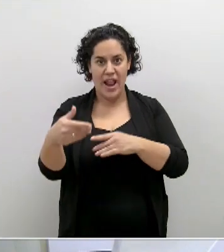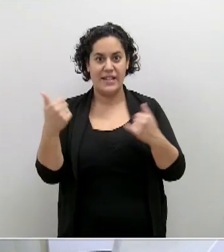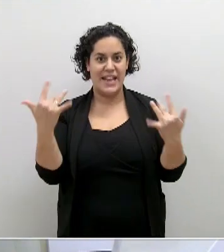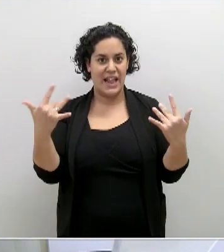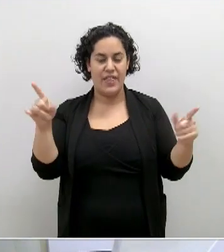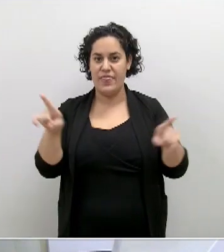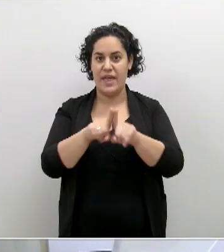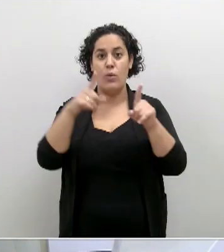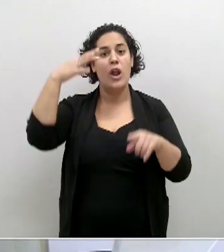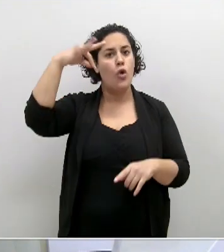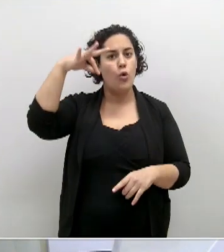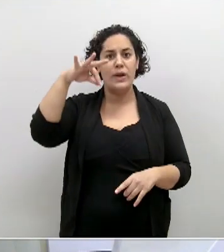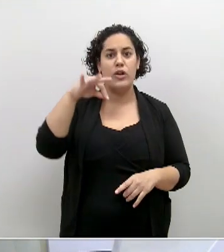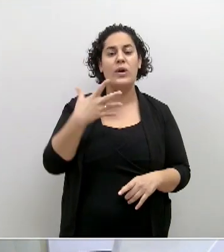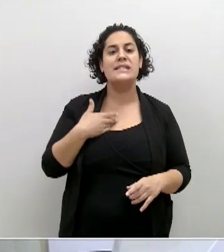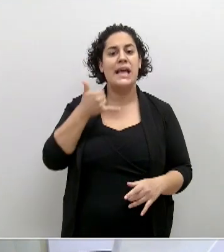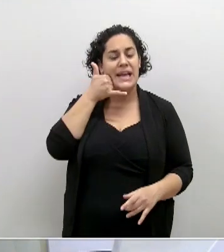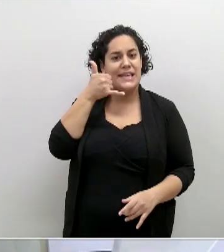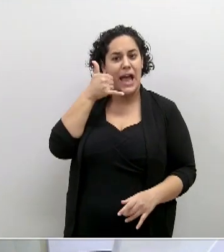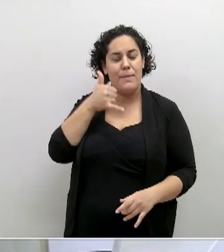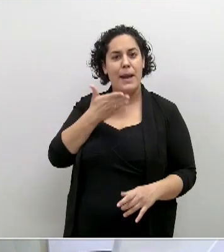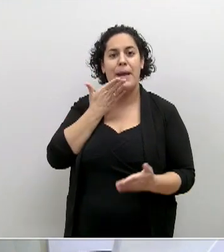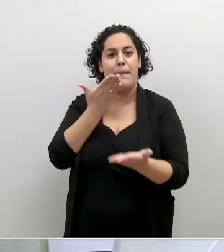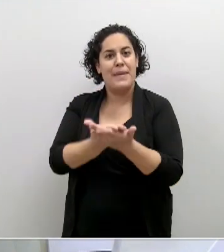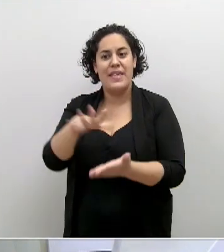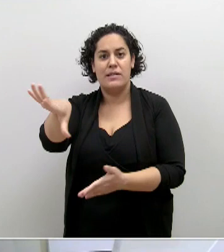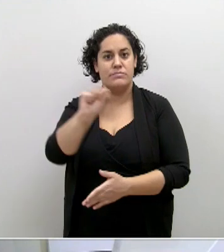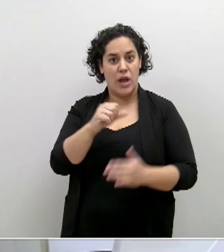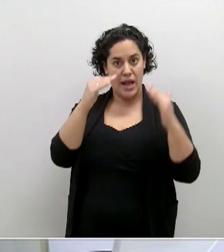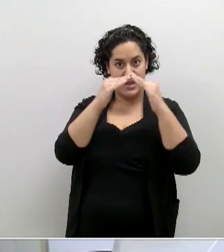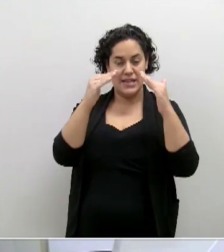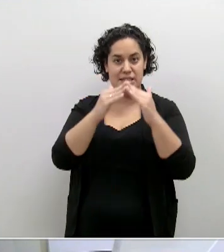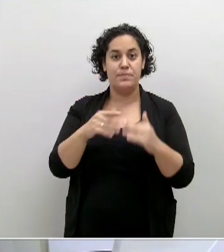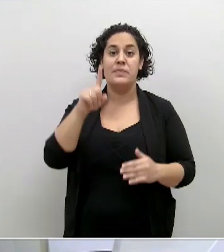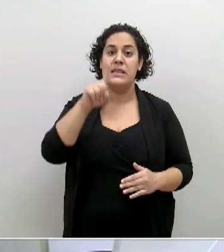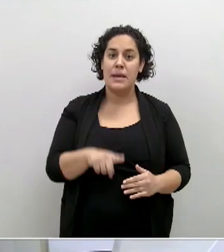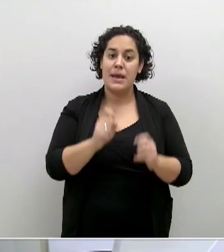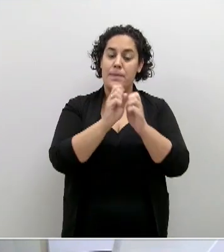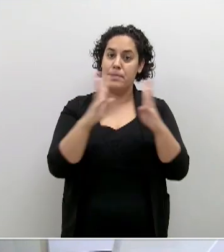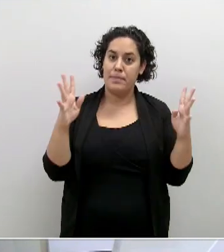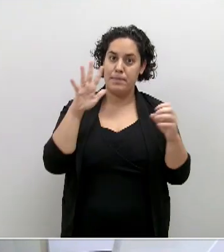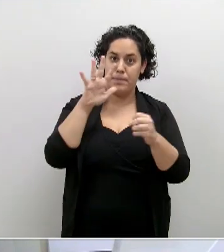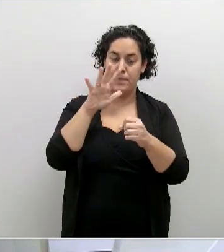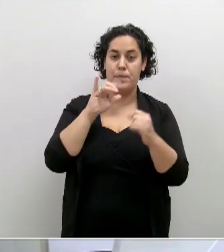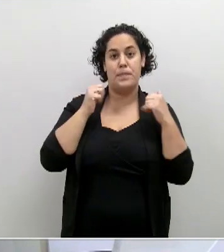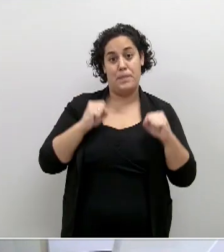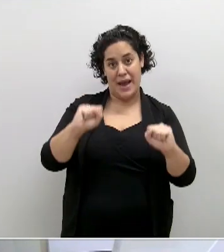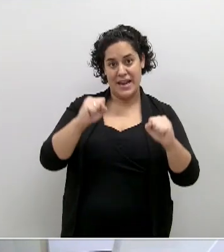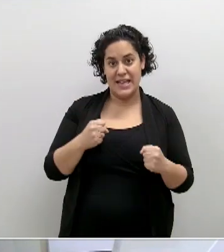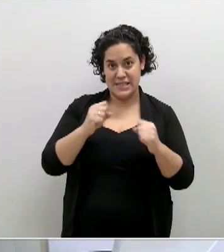y llevar a domicilio. Igualmente, se recomienda a todos los municipios el cierre de parques y jardines a partir de las 7 de la